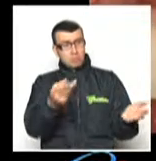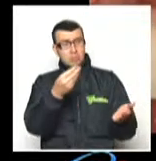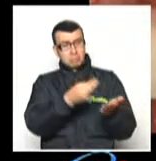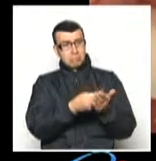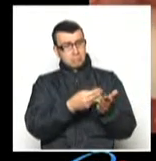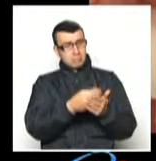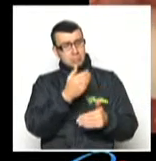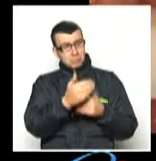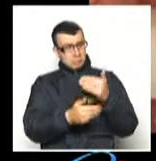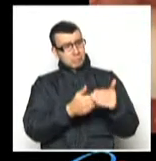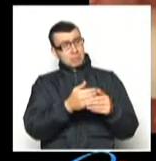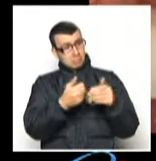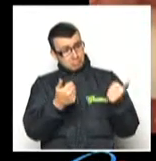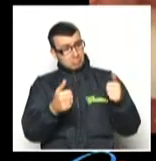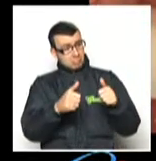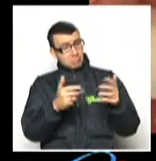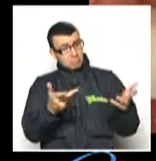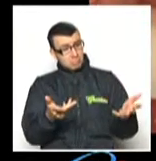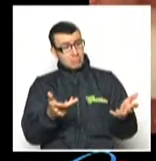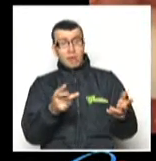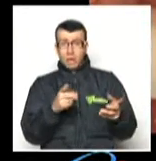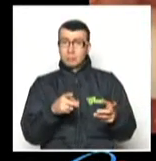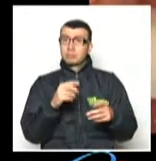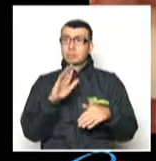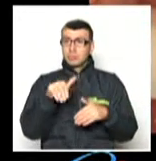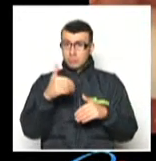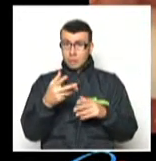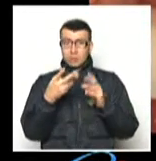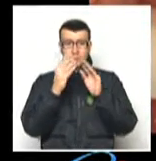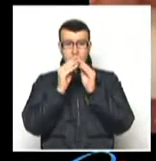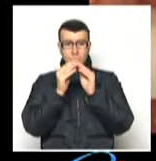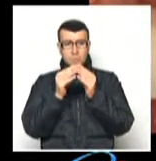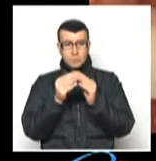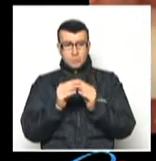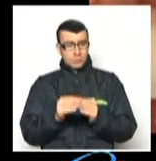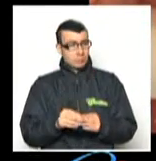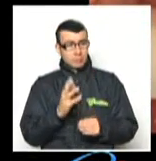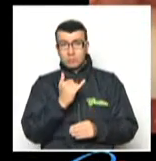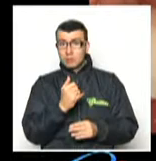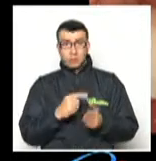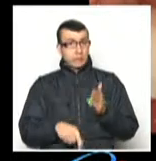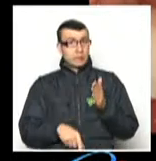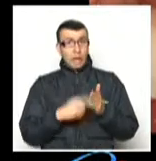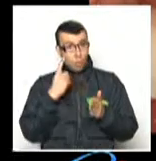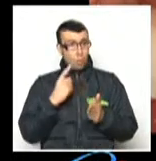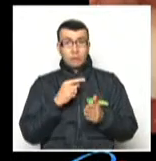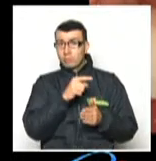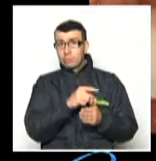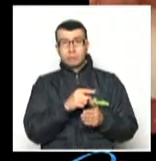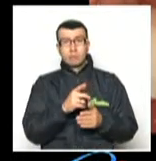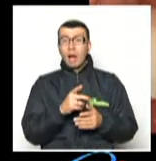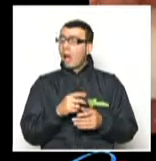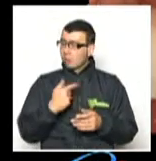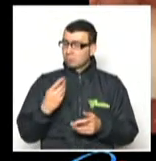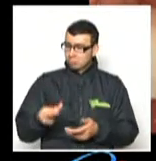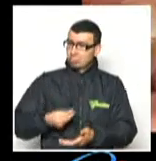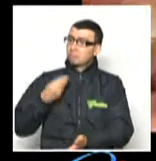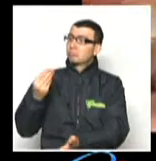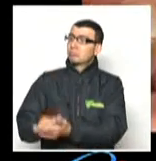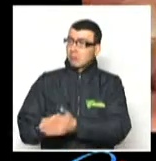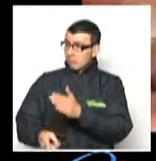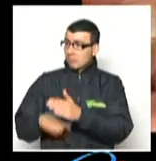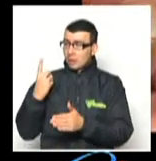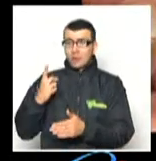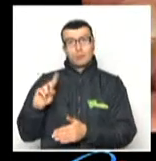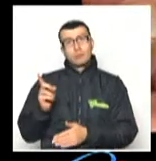financiación. Luego empezamos un proceso en el cual le creamos las prótesis porque el paciente no puede, pues, de una, incluso el paciente no puede, pues, decir, vea, tome y empiéceme ya.